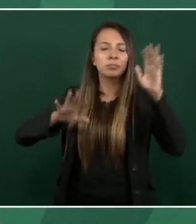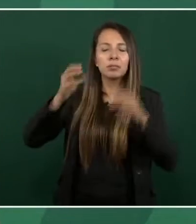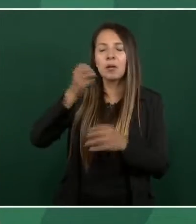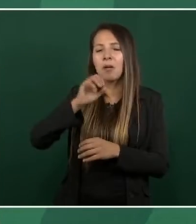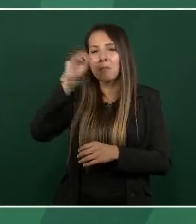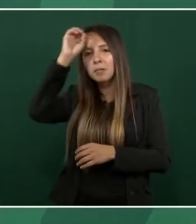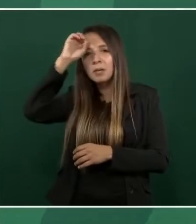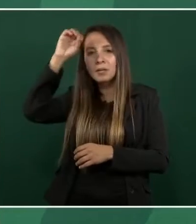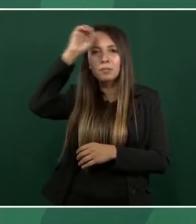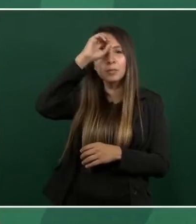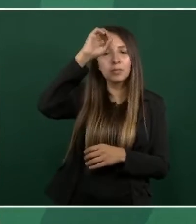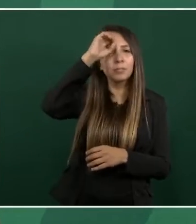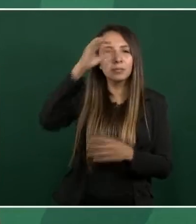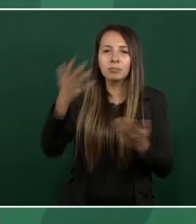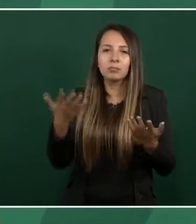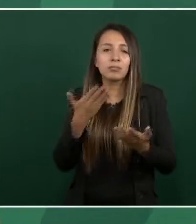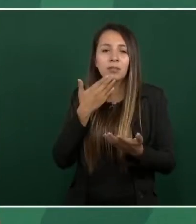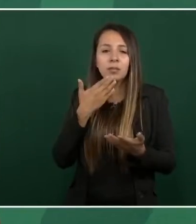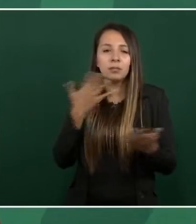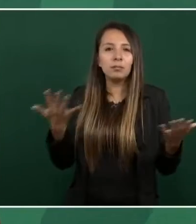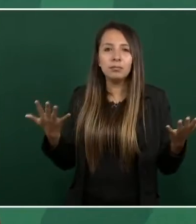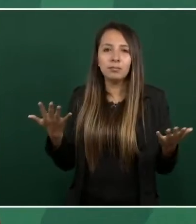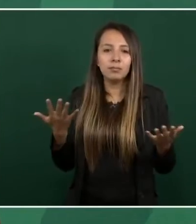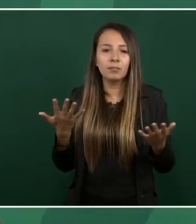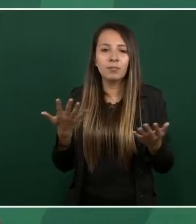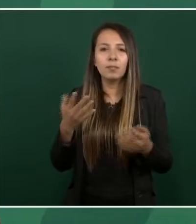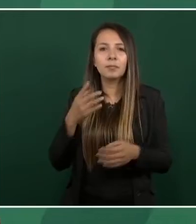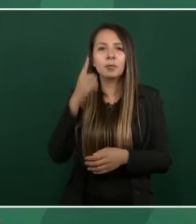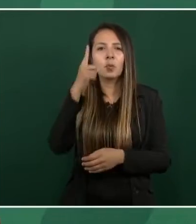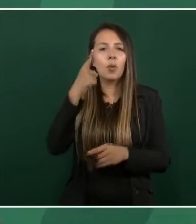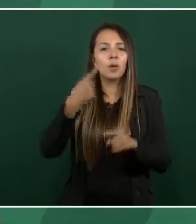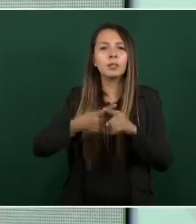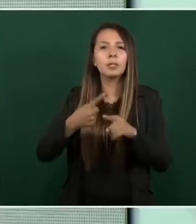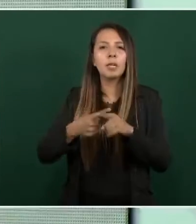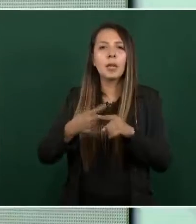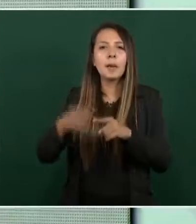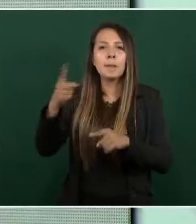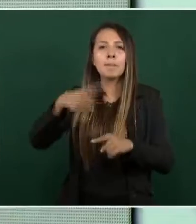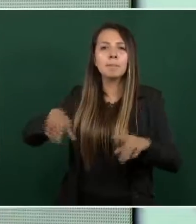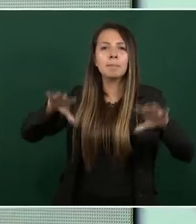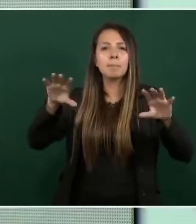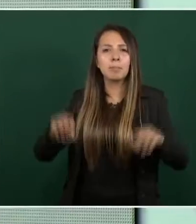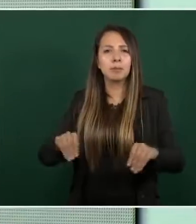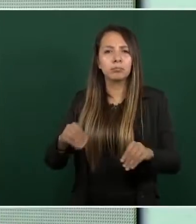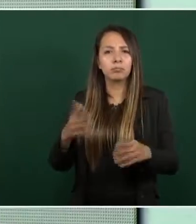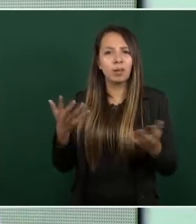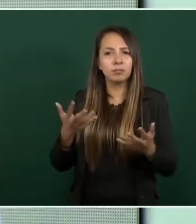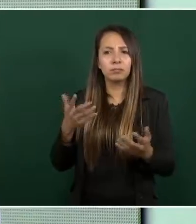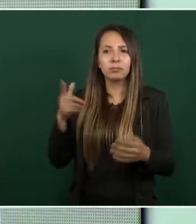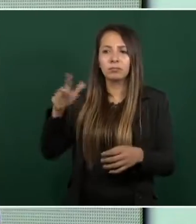pone a todos en su lugar? El pueblo.